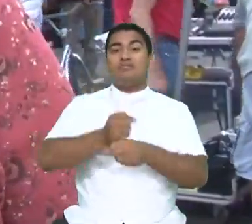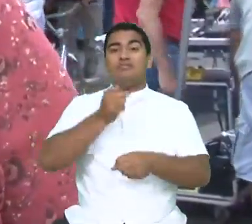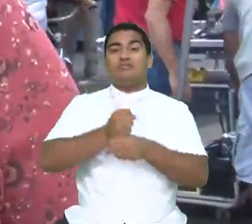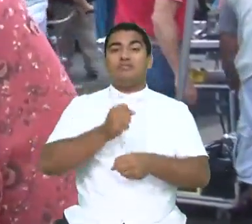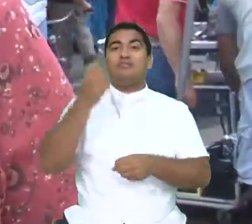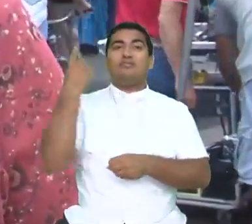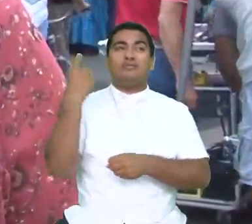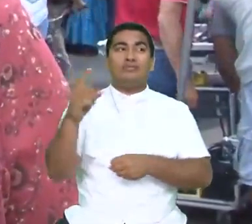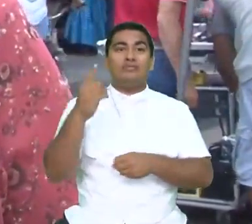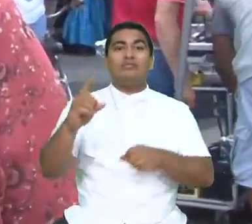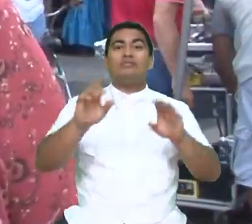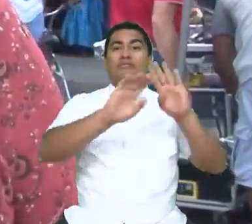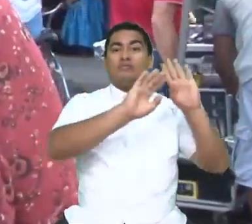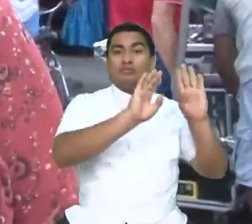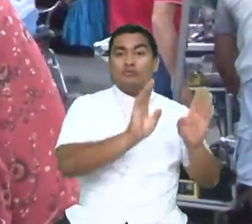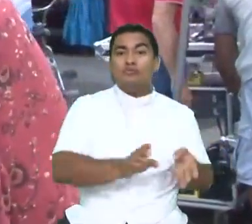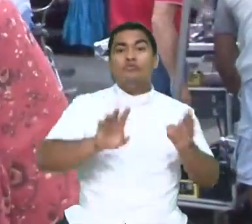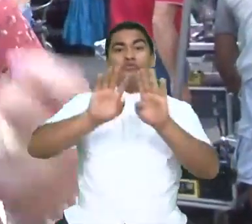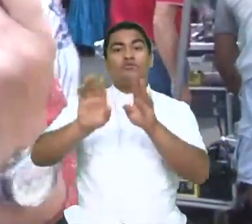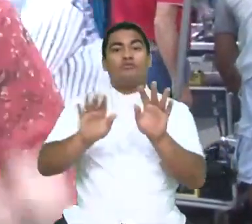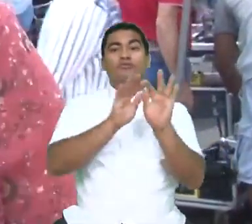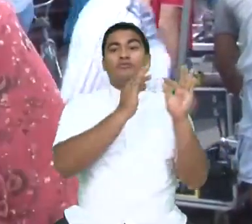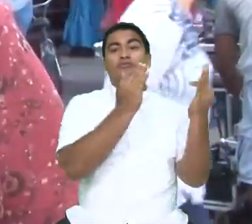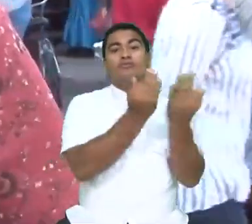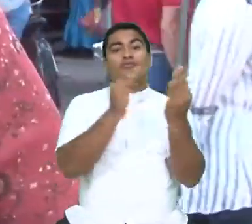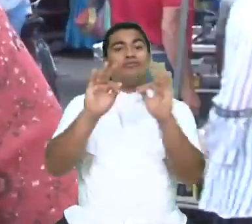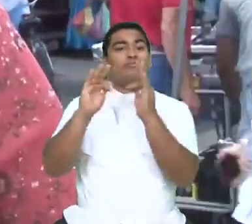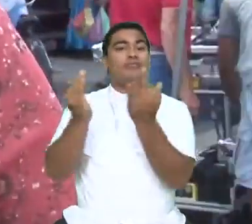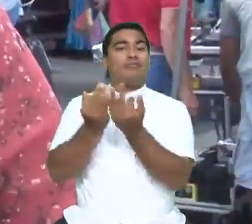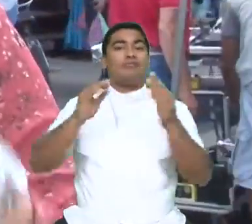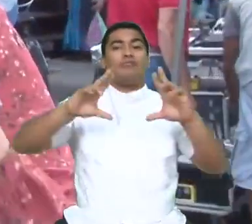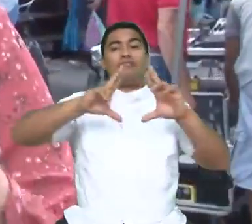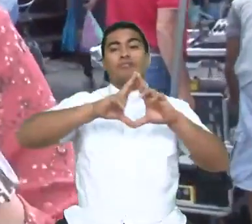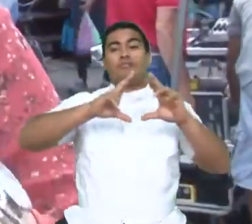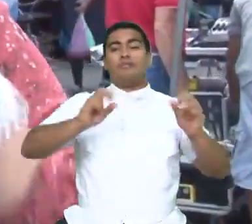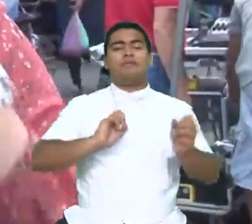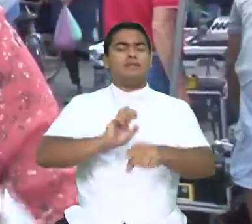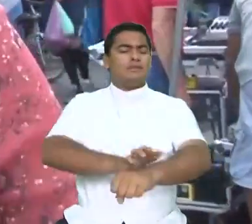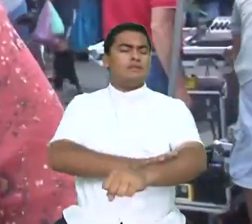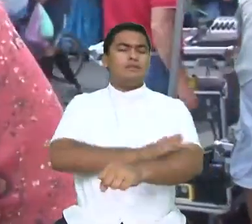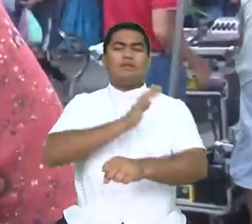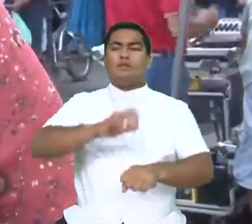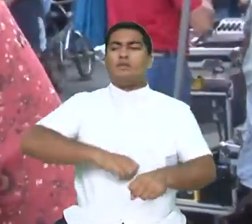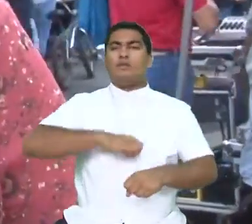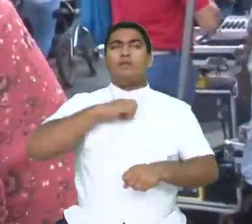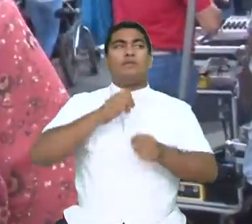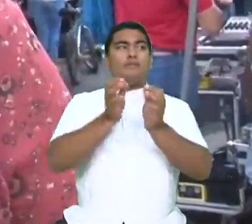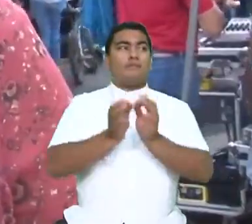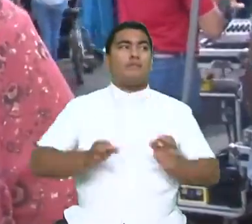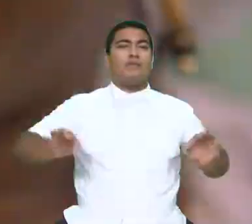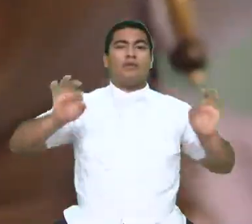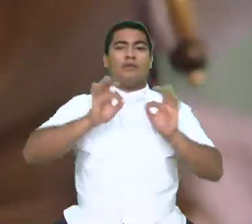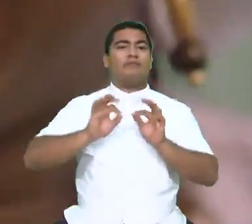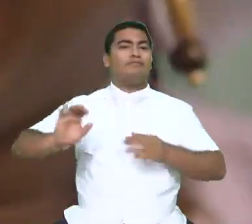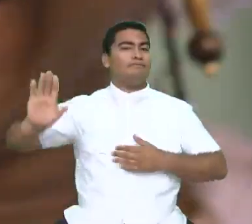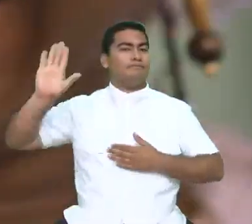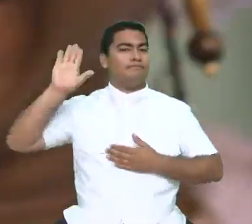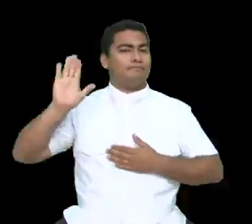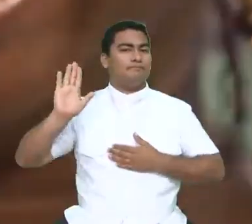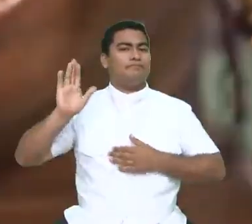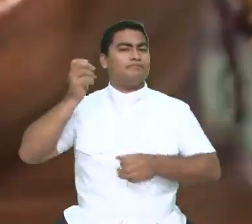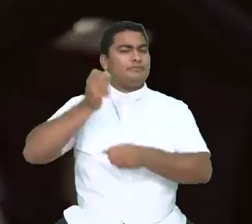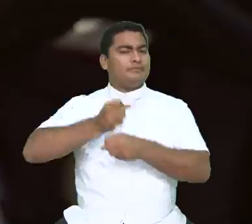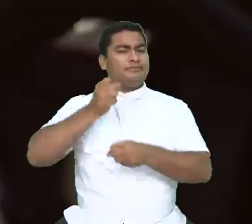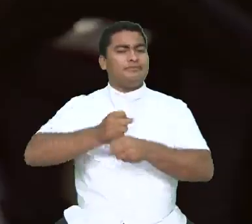por el derecho de las familias nicaragüenses. Por lo tanto, debemos sentirnos orgullosas, pero sobre todo nos compromete más a seguir trabajando. La mujer